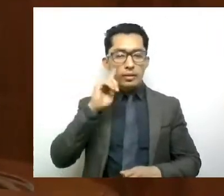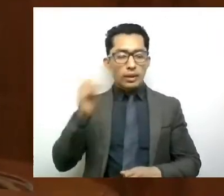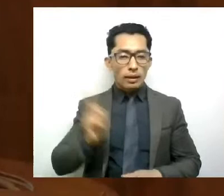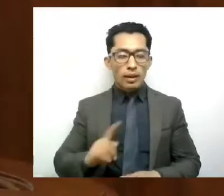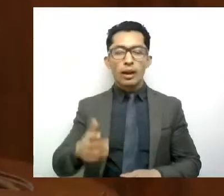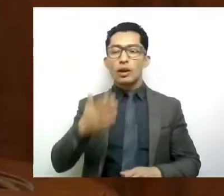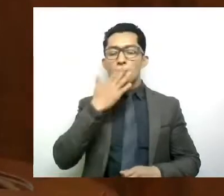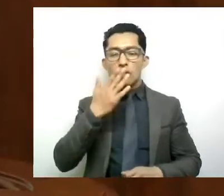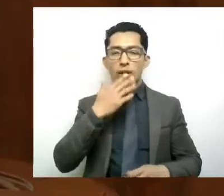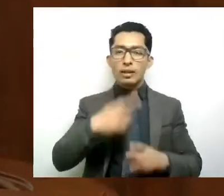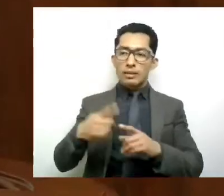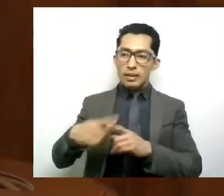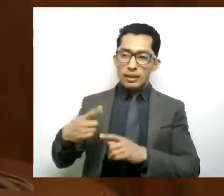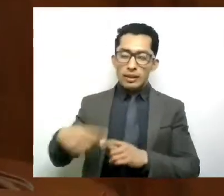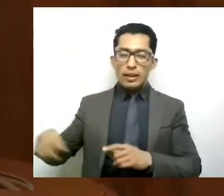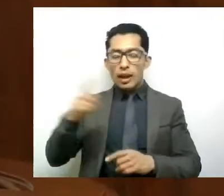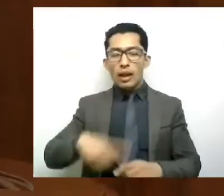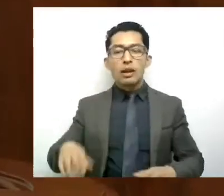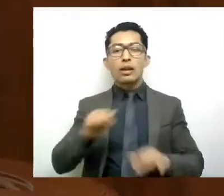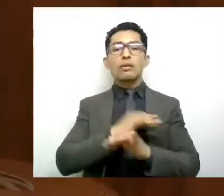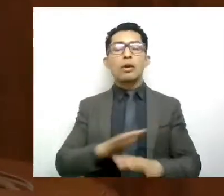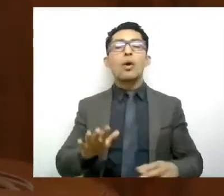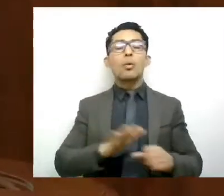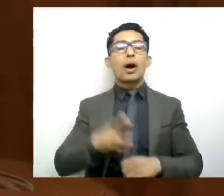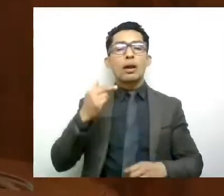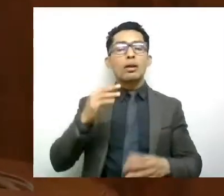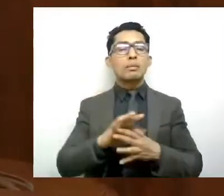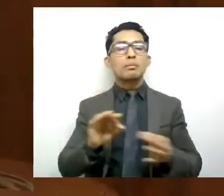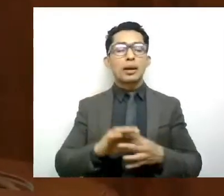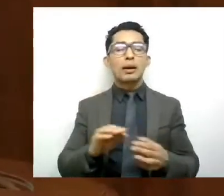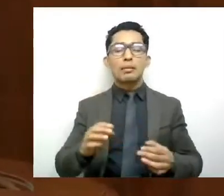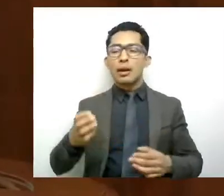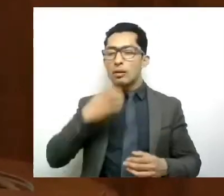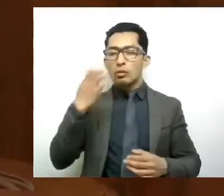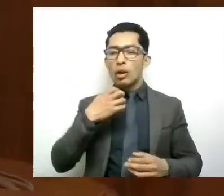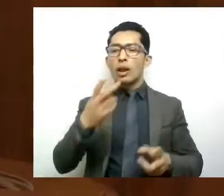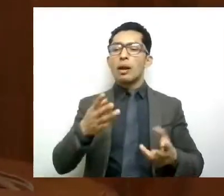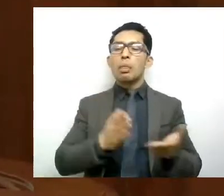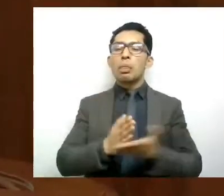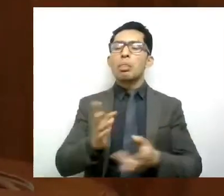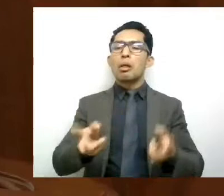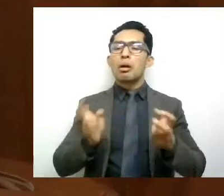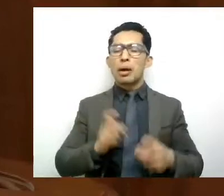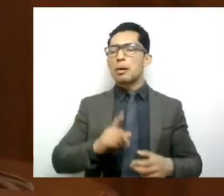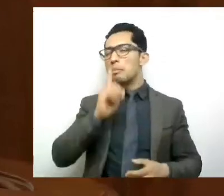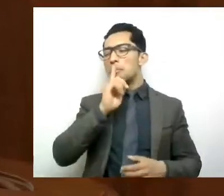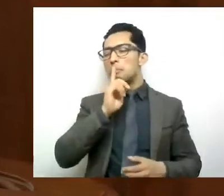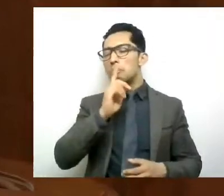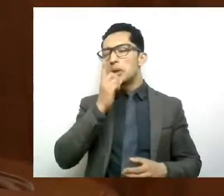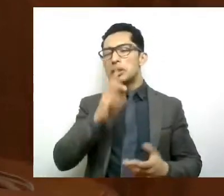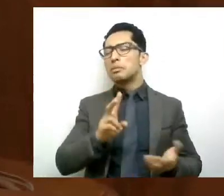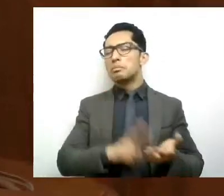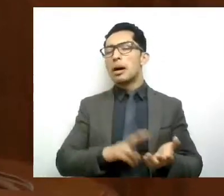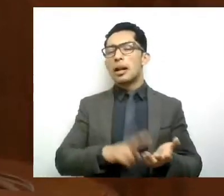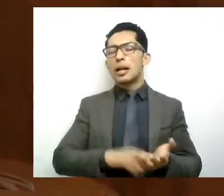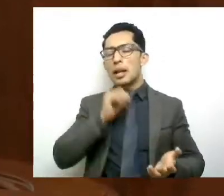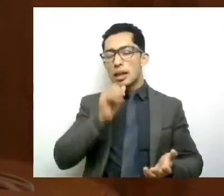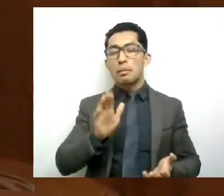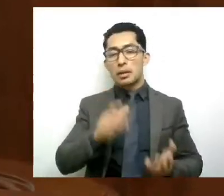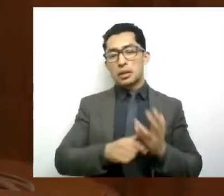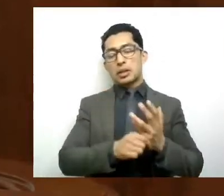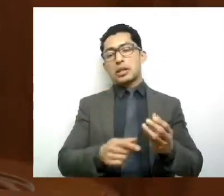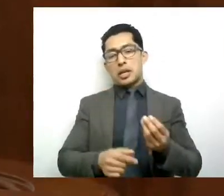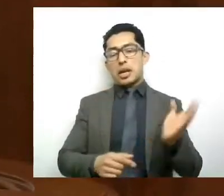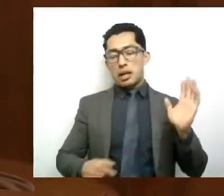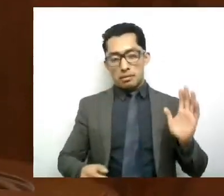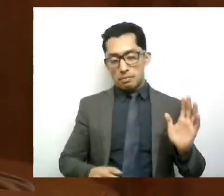no ofrecieron datos justificando que el robo a escuelas no es un delito tipificado en estas entidades federativas. La